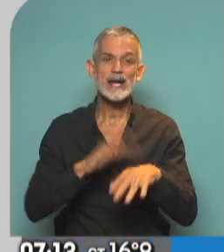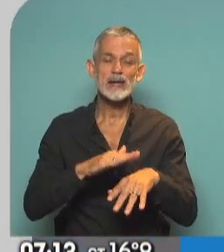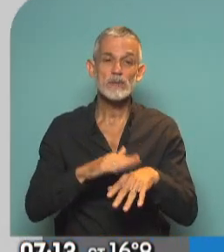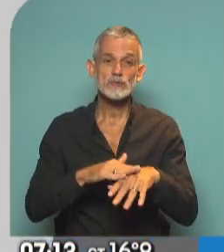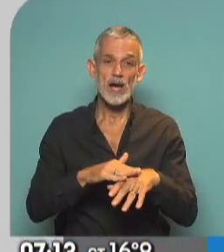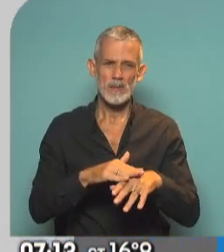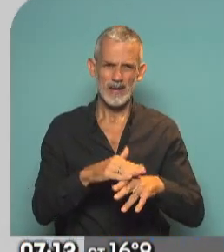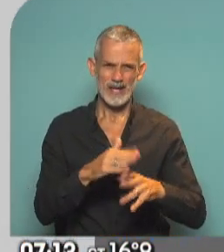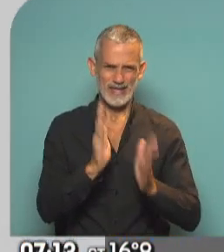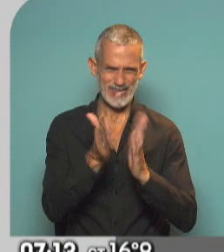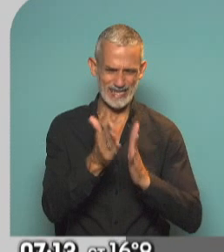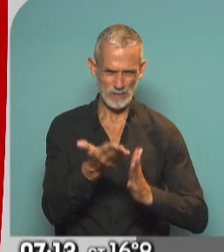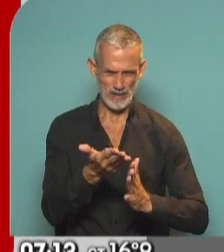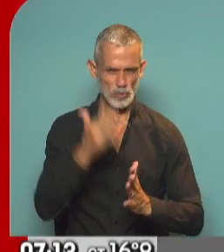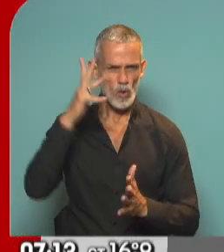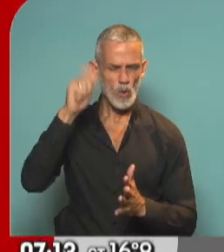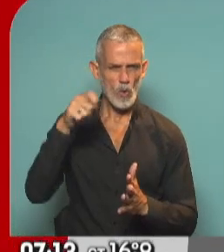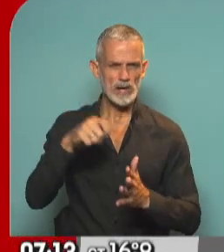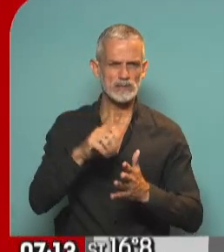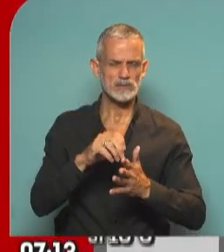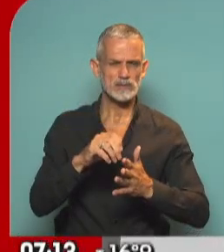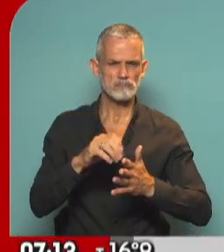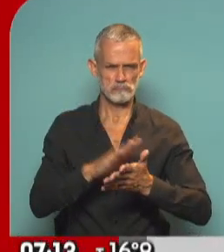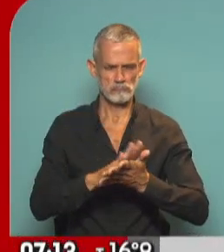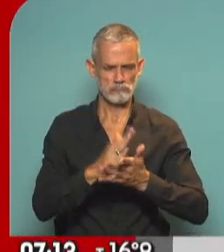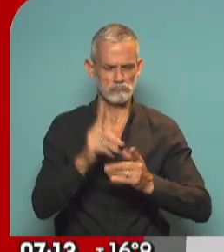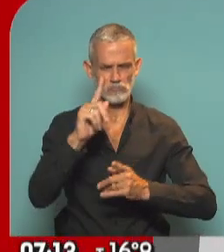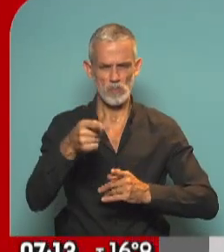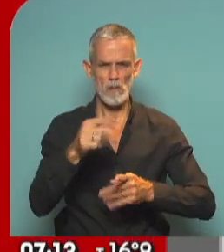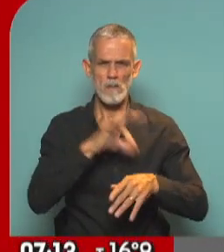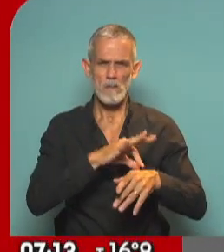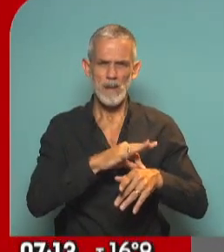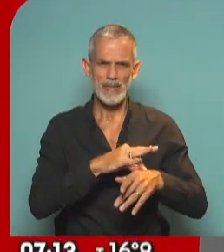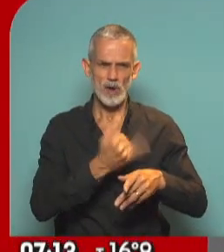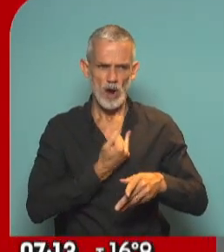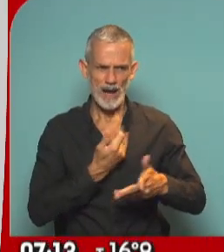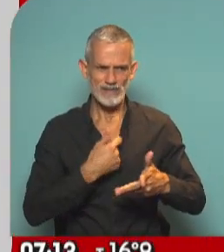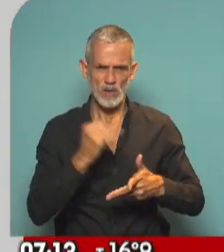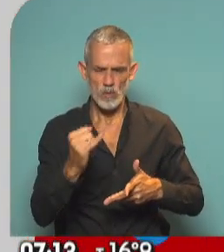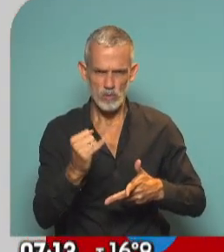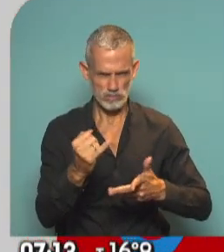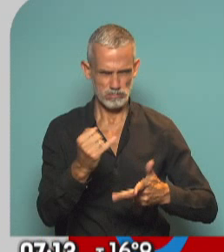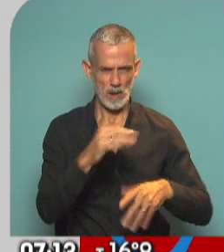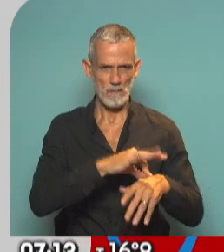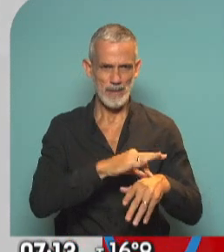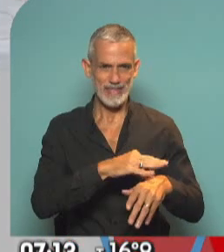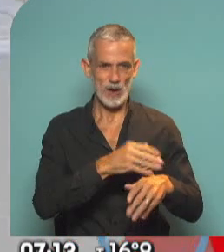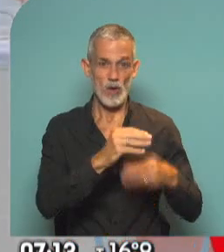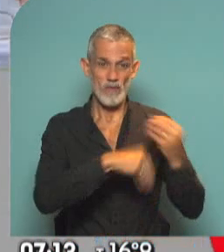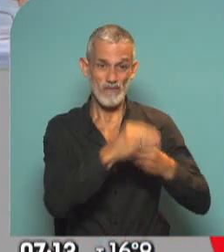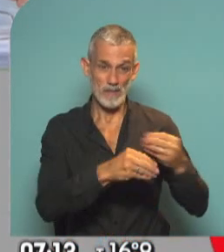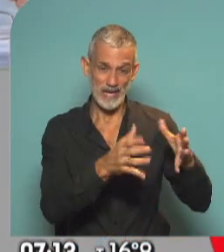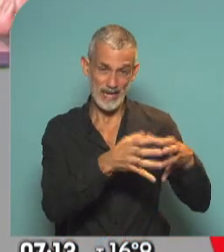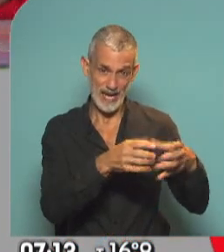del paciente. Es decir, el juez resuelve sobre la base de lo que un médico le dice que tiene que hacer. Que es el que solicita de parte de la